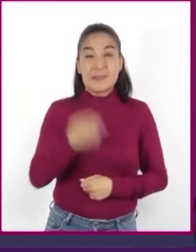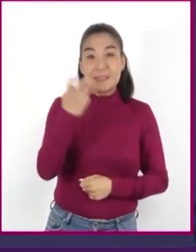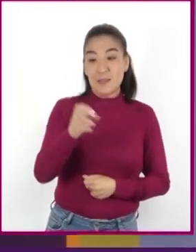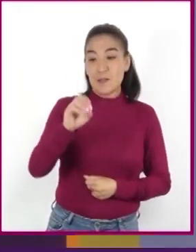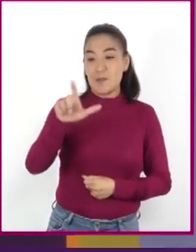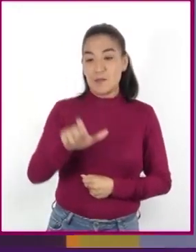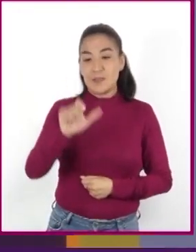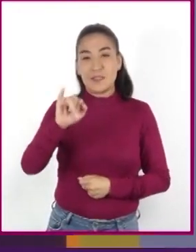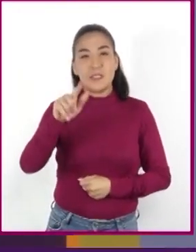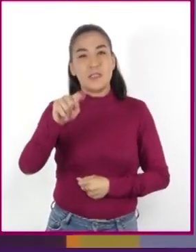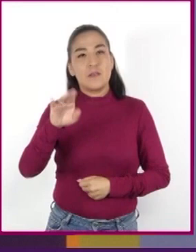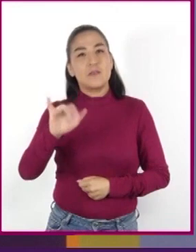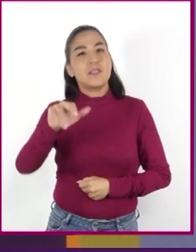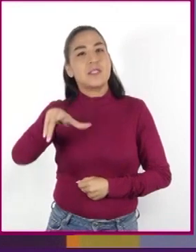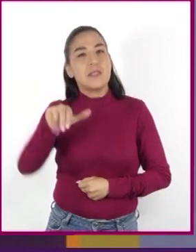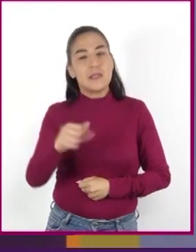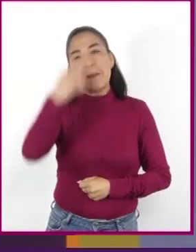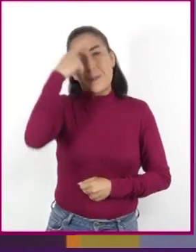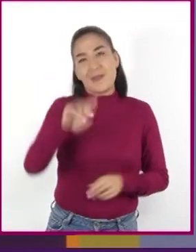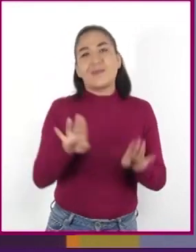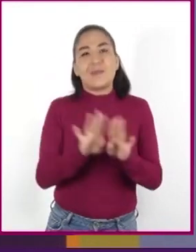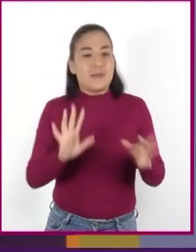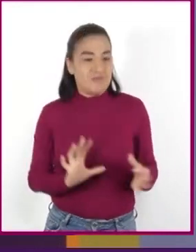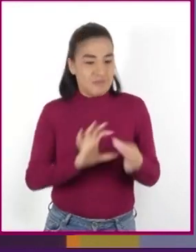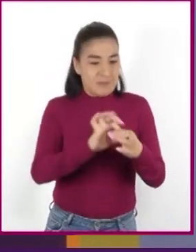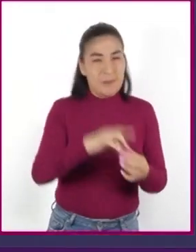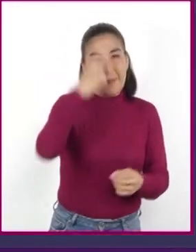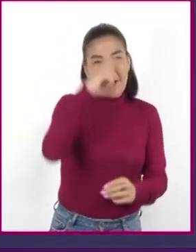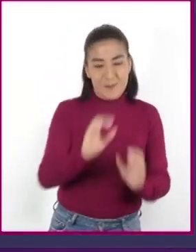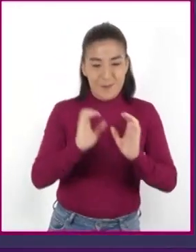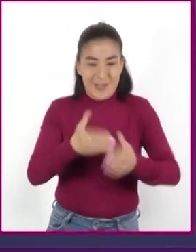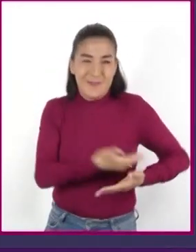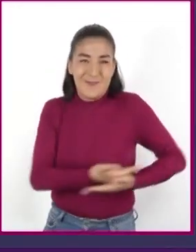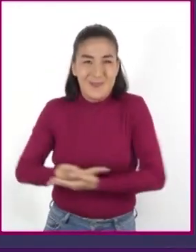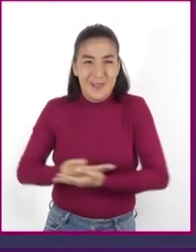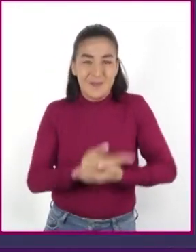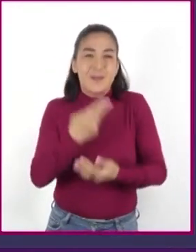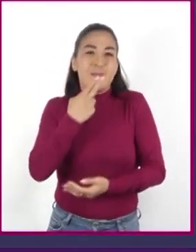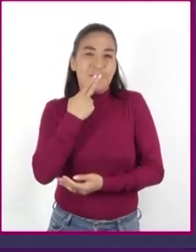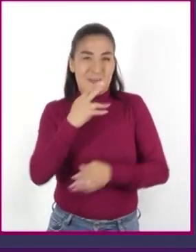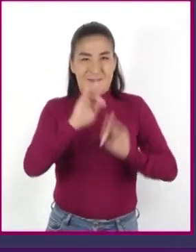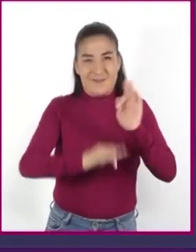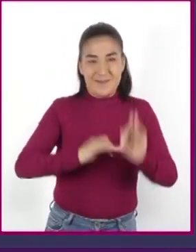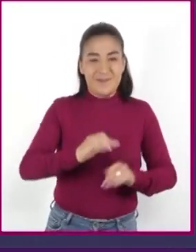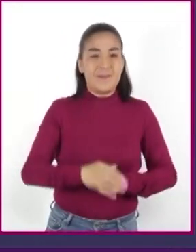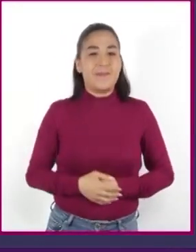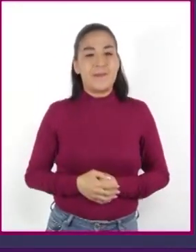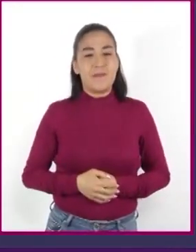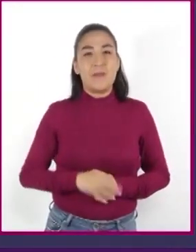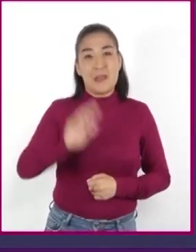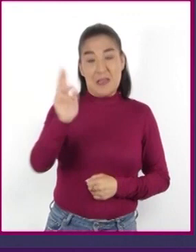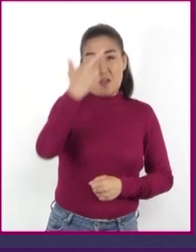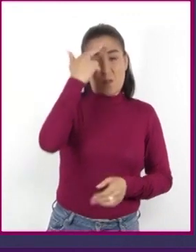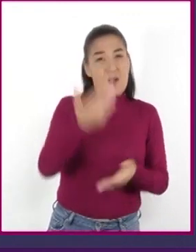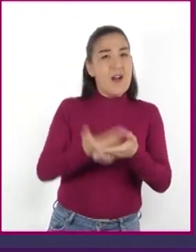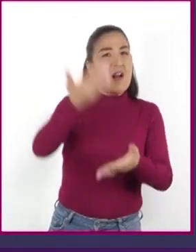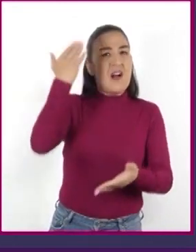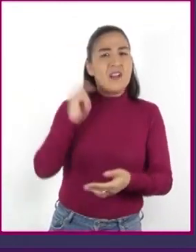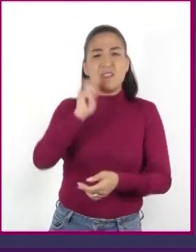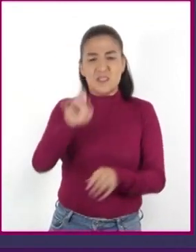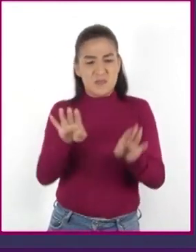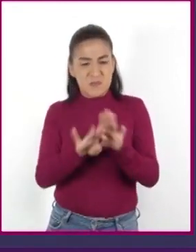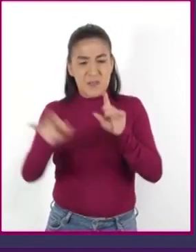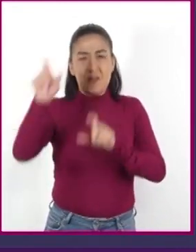juega un papel fundamental en el vínculo y el cuidado del bebé. Recordemos que antes no existían tantas sustancias